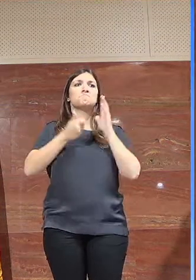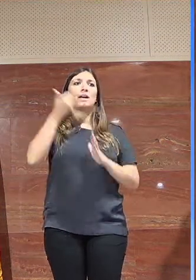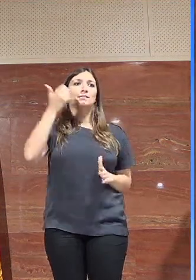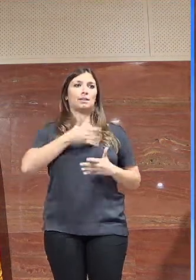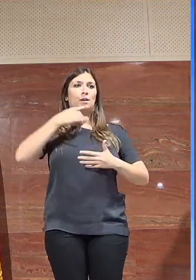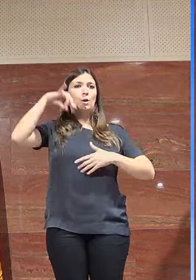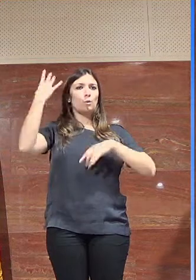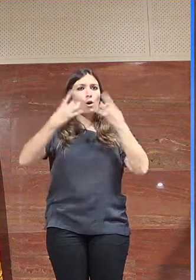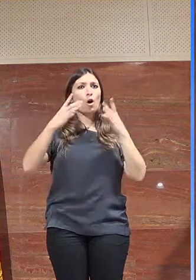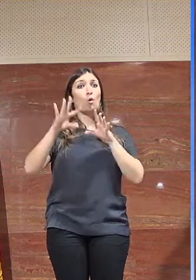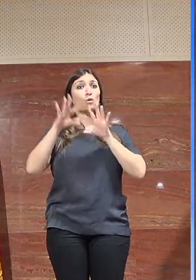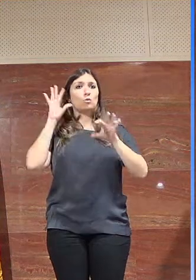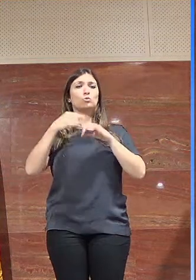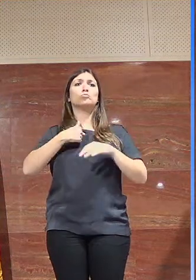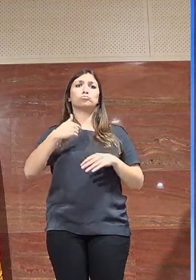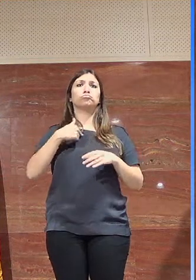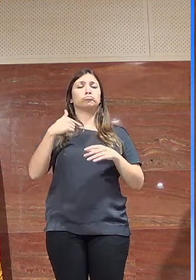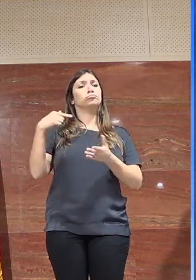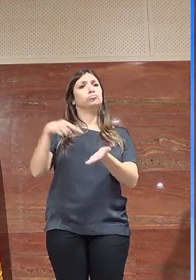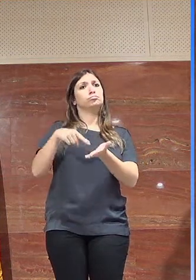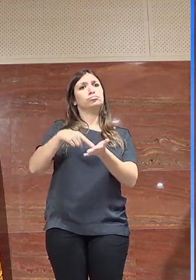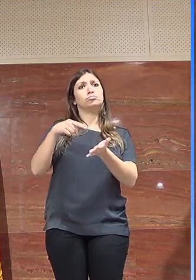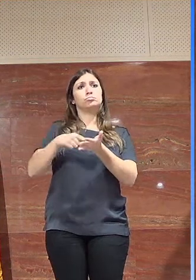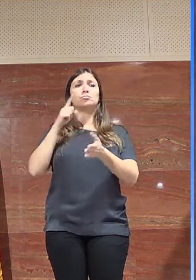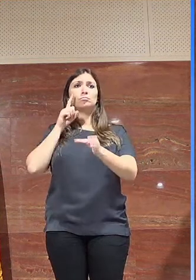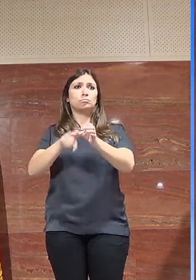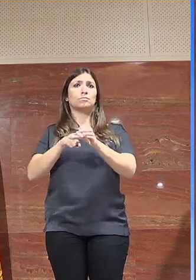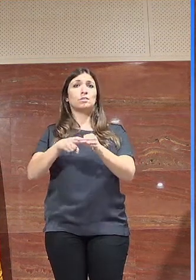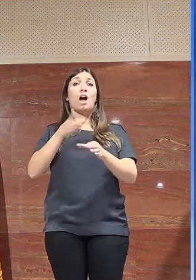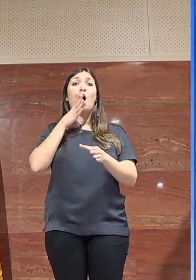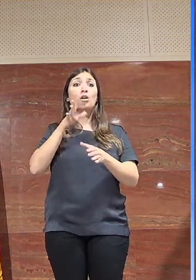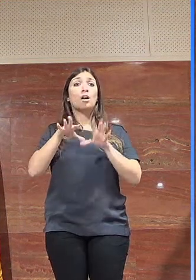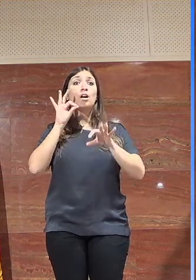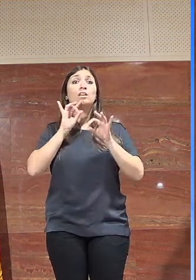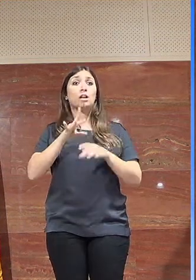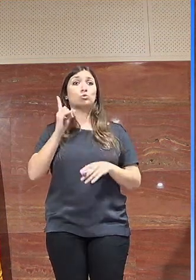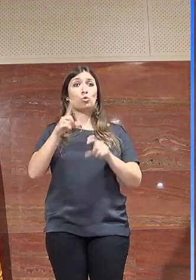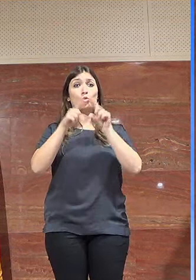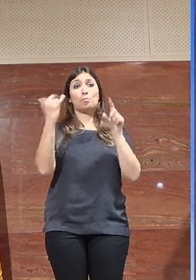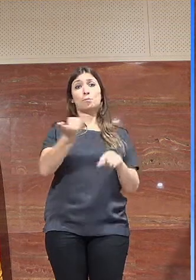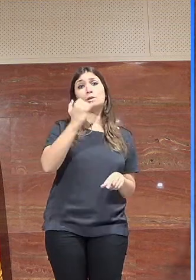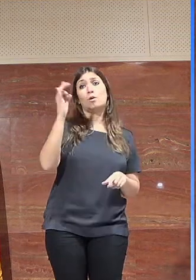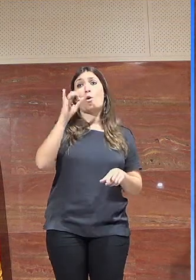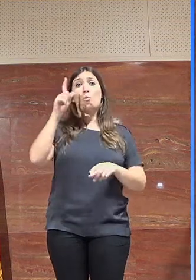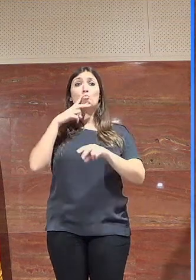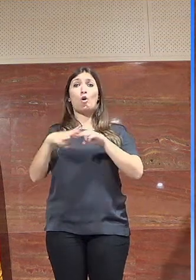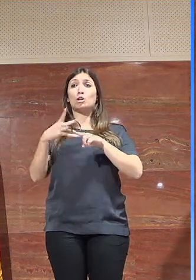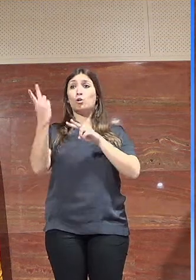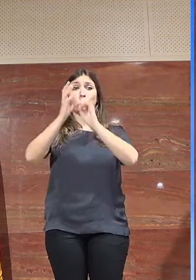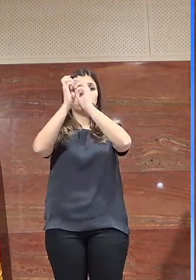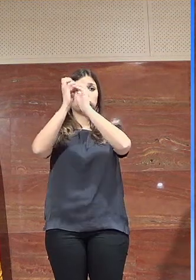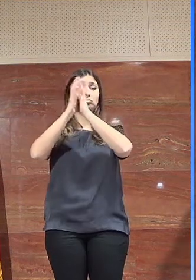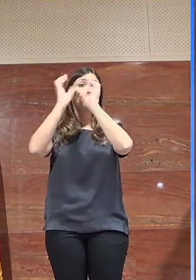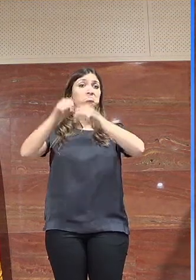de ideas y en las tomas de decisiones, que ahora mismo pues, está más en manos casi exclusivamente de las grandes empresas y de los responsables políticos.